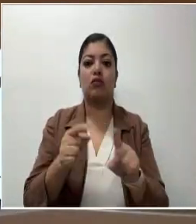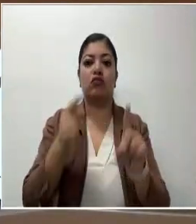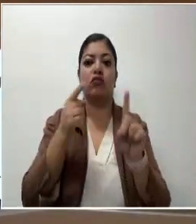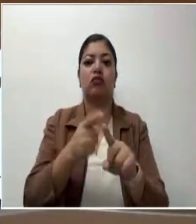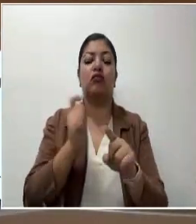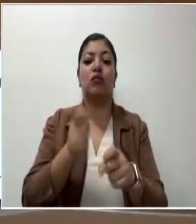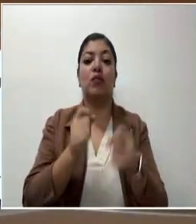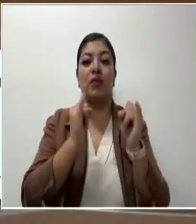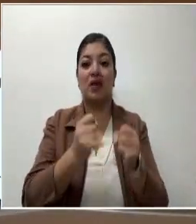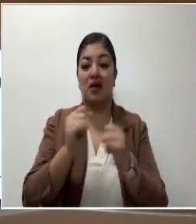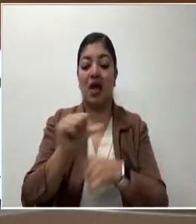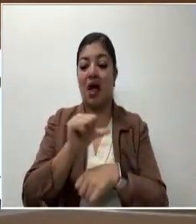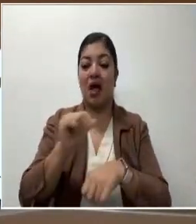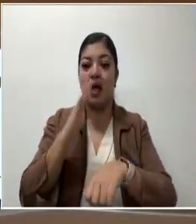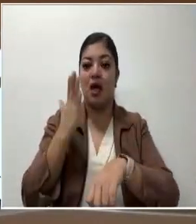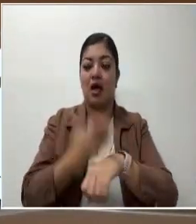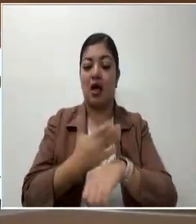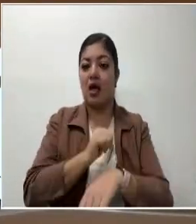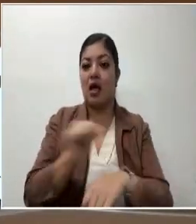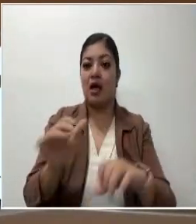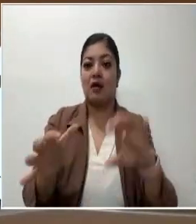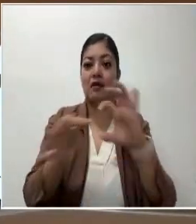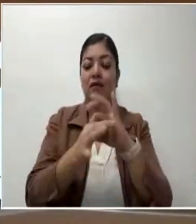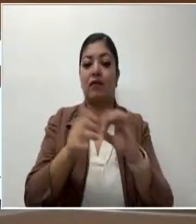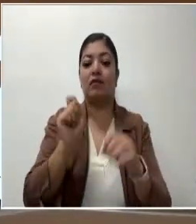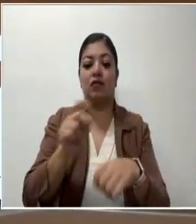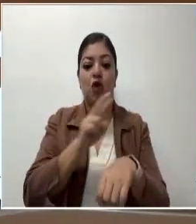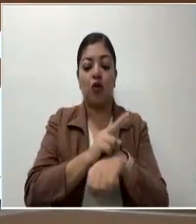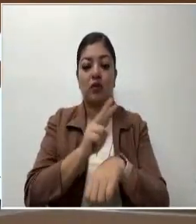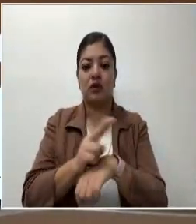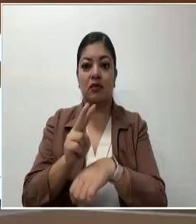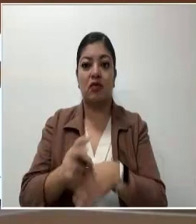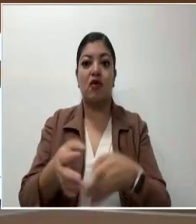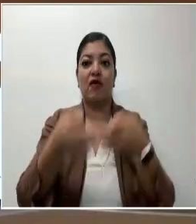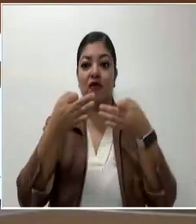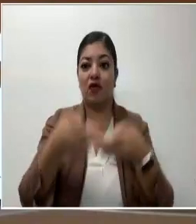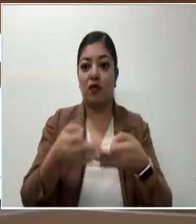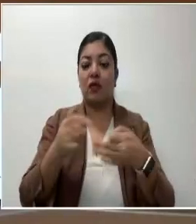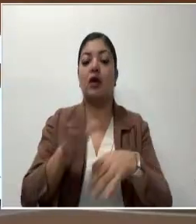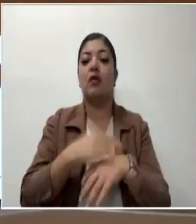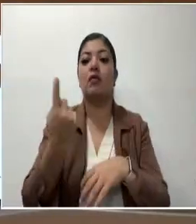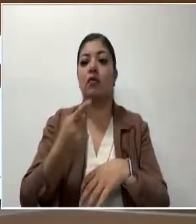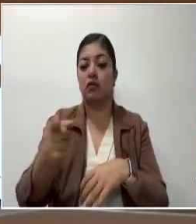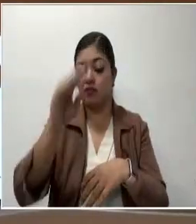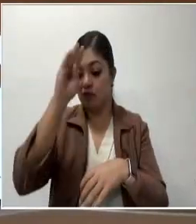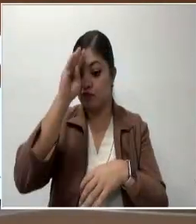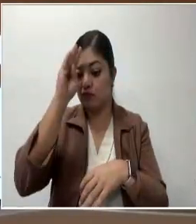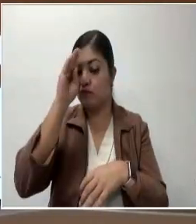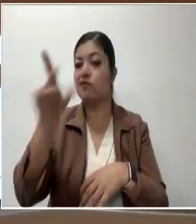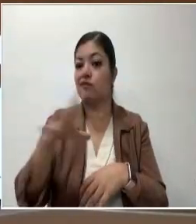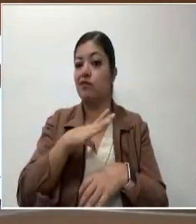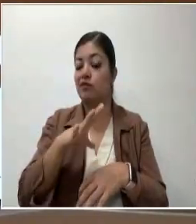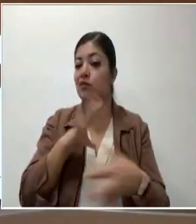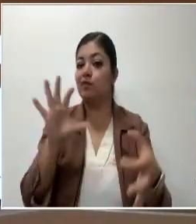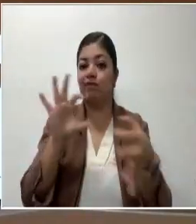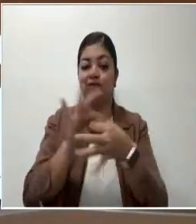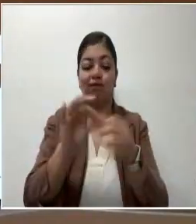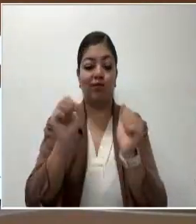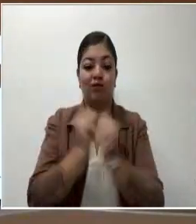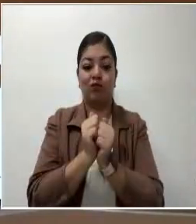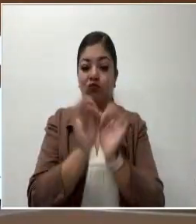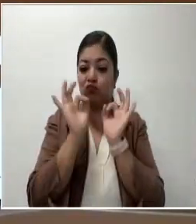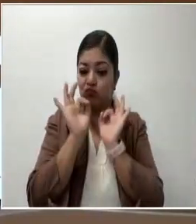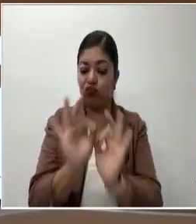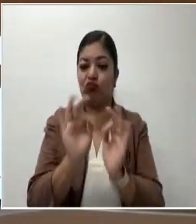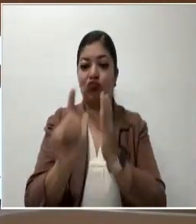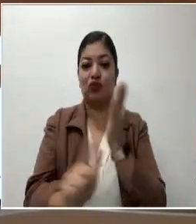la sanción en relación con Las observaciones formales ya que se considera que resulta pegada a derecho la determinación